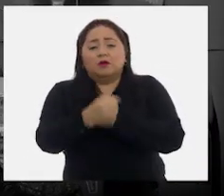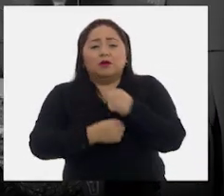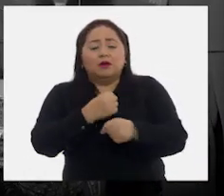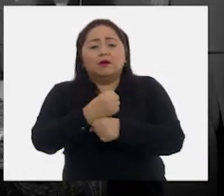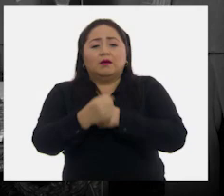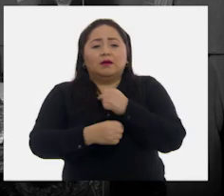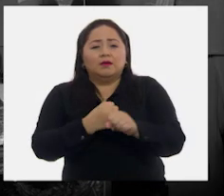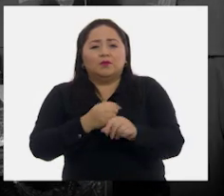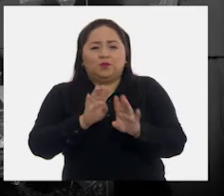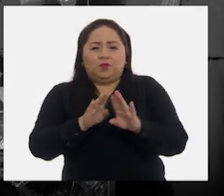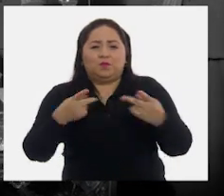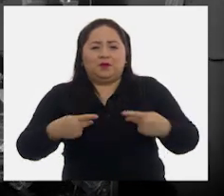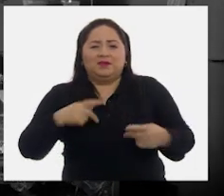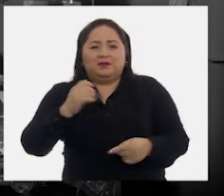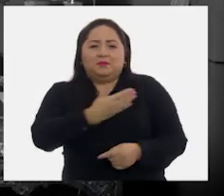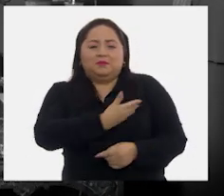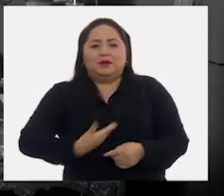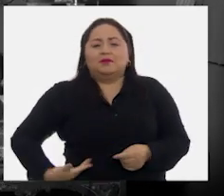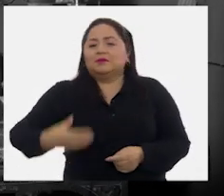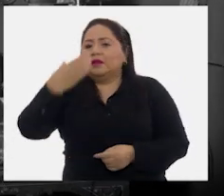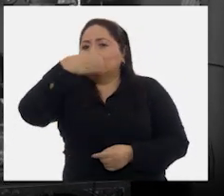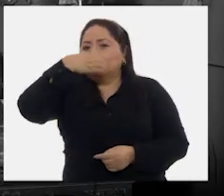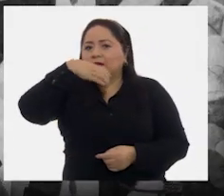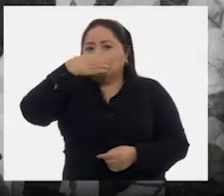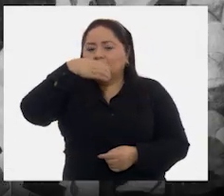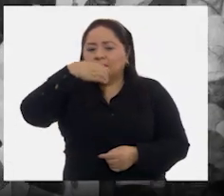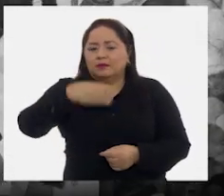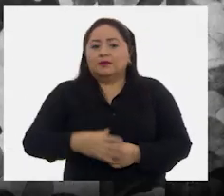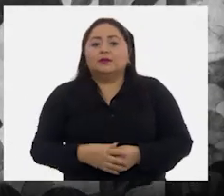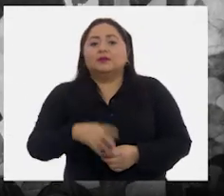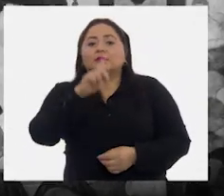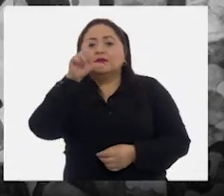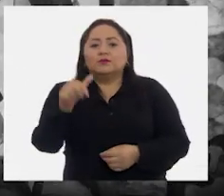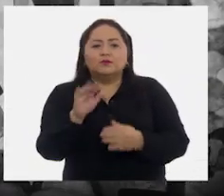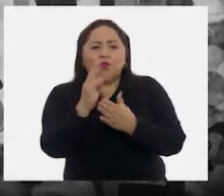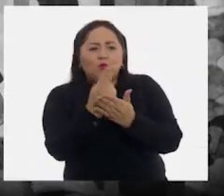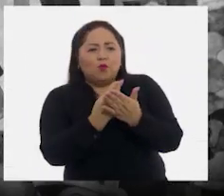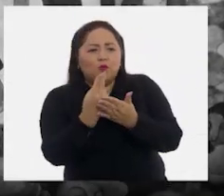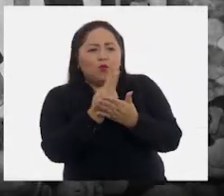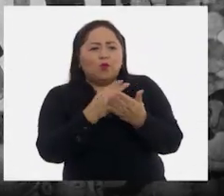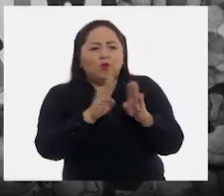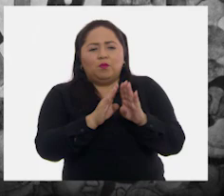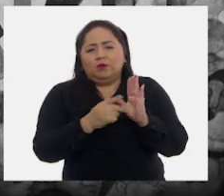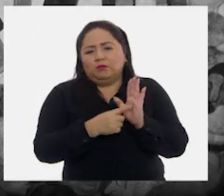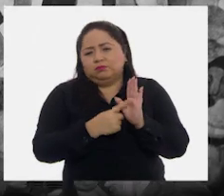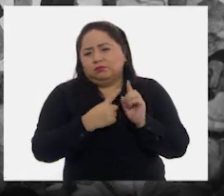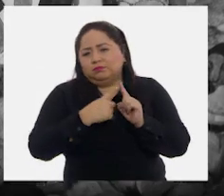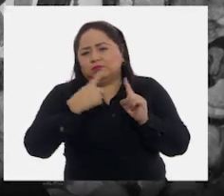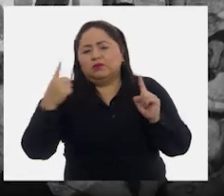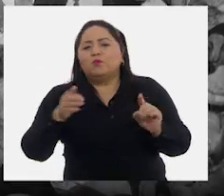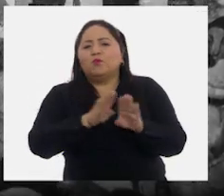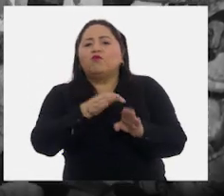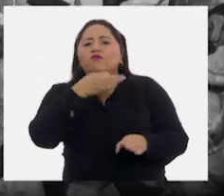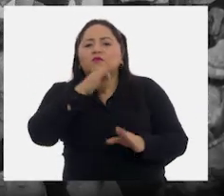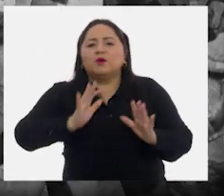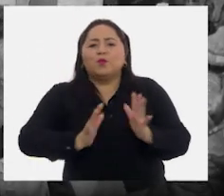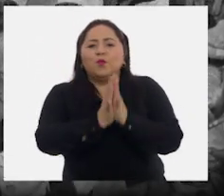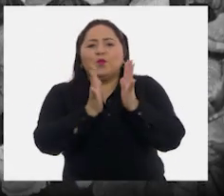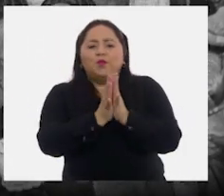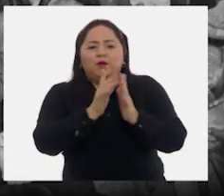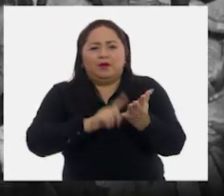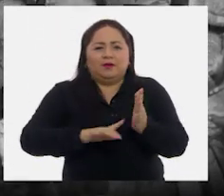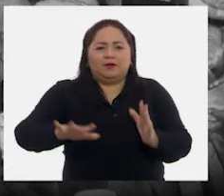la personalidad del presidente Lázaro Cárdenas. Se les dibuja como una larga y colorida fiesta popular